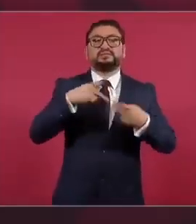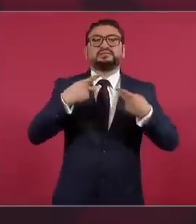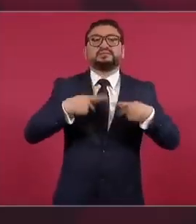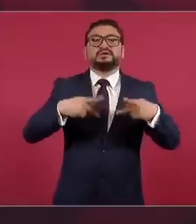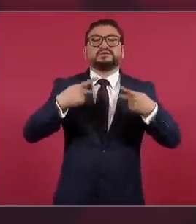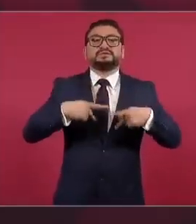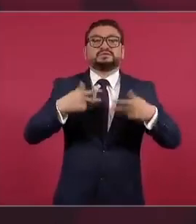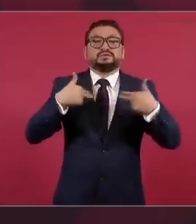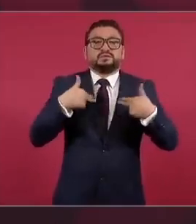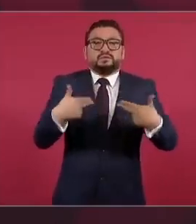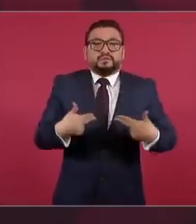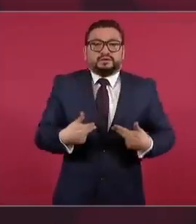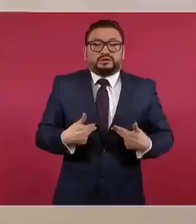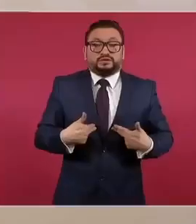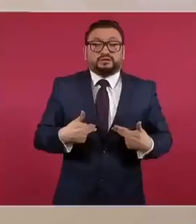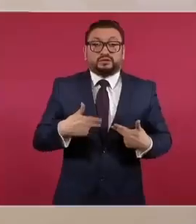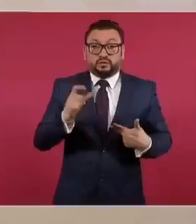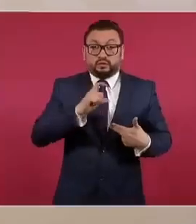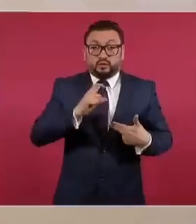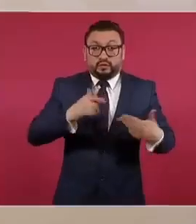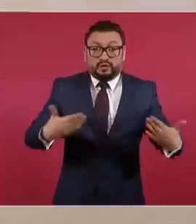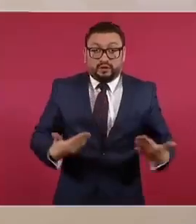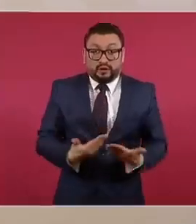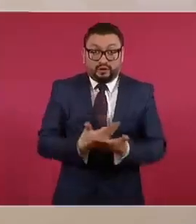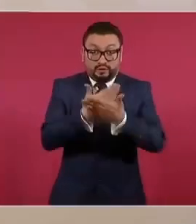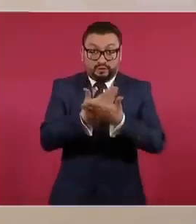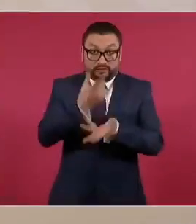no nacemos malos,